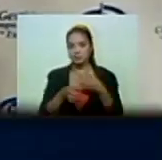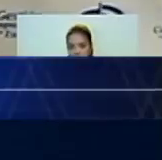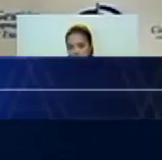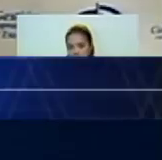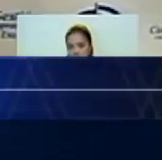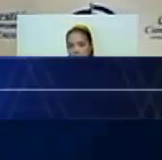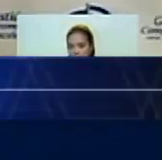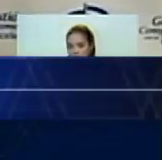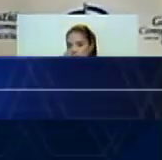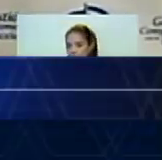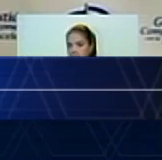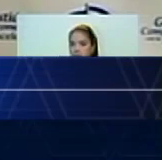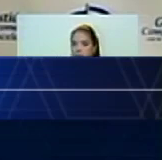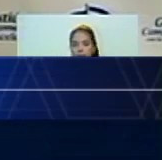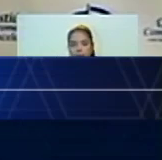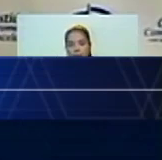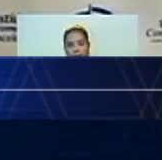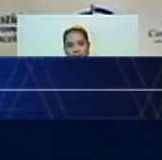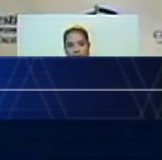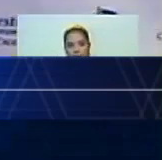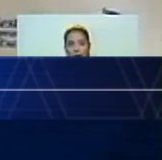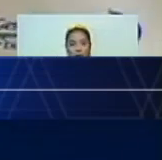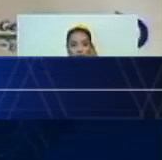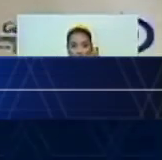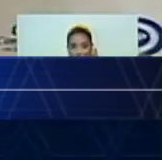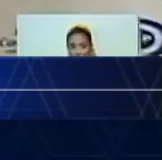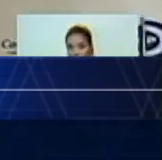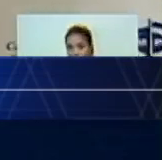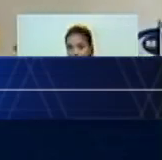esto. Esta es la tercera